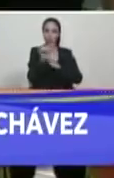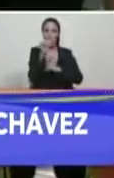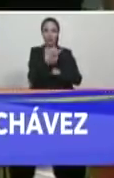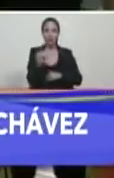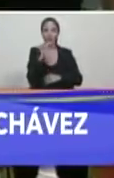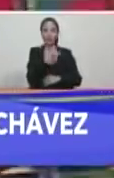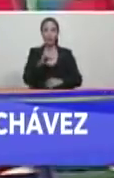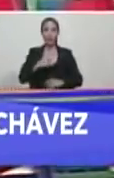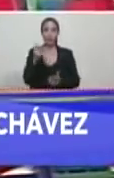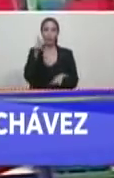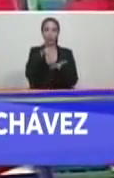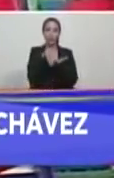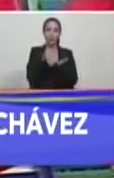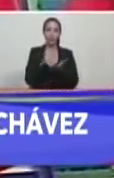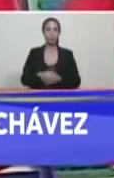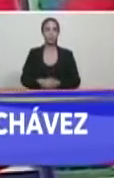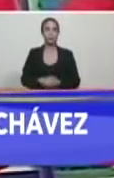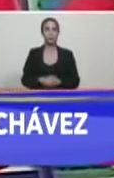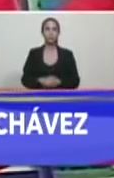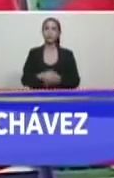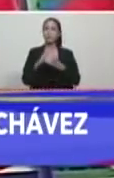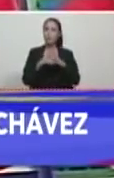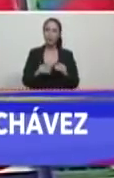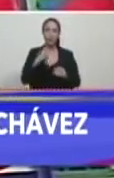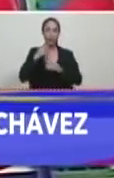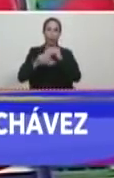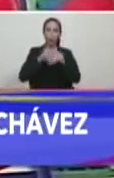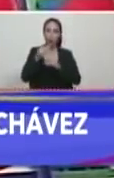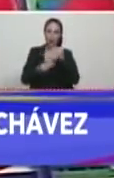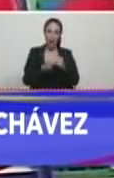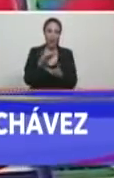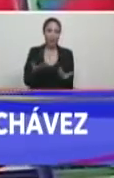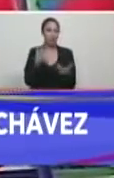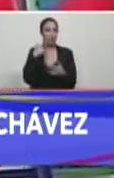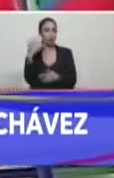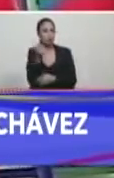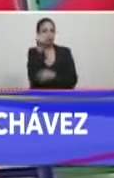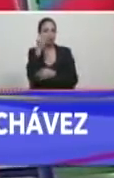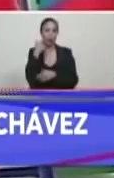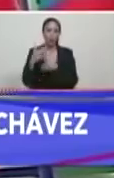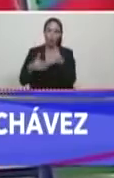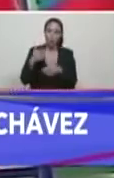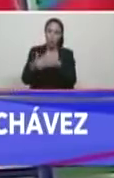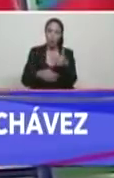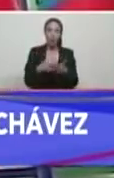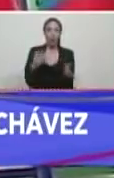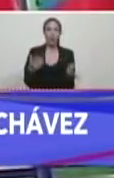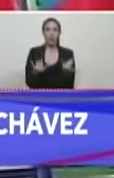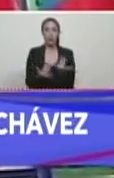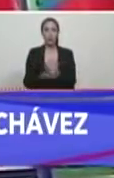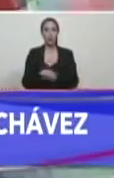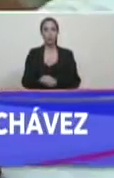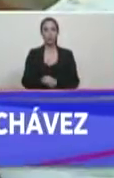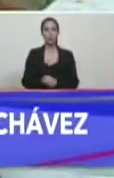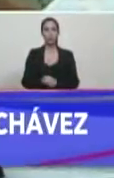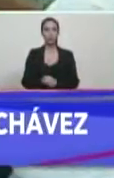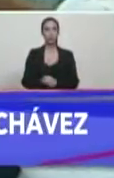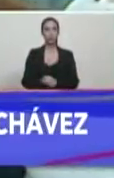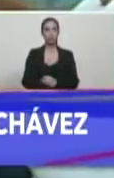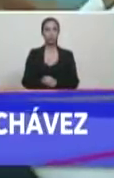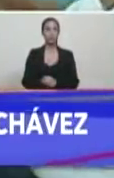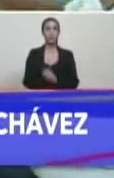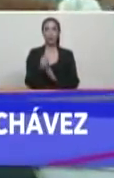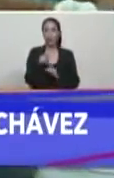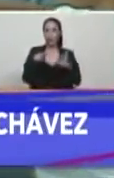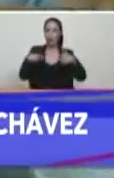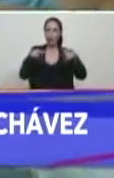pueblo los avances de sus logros, lo que han venido conquistando en revolución. Desde aquí, desde esta